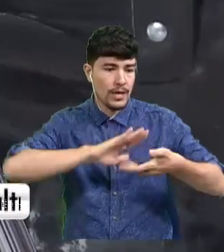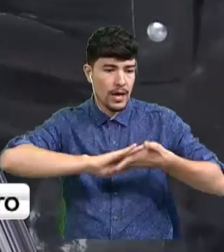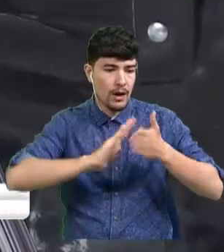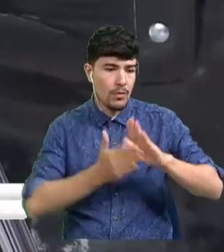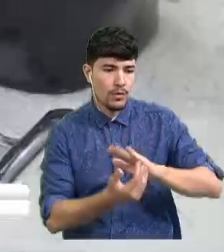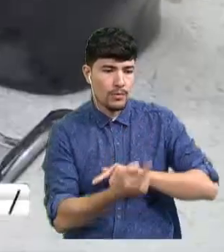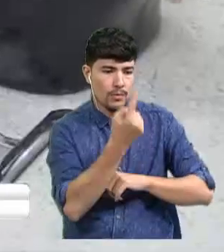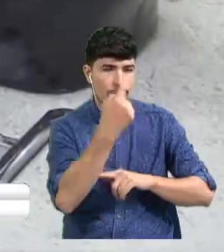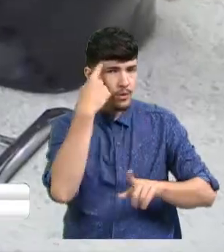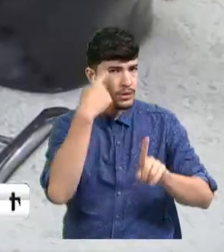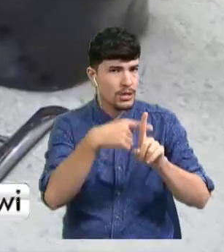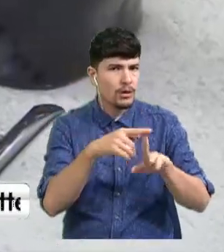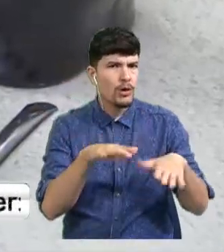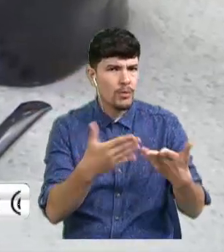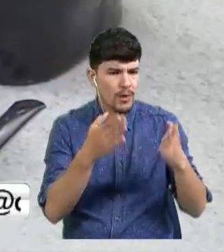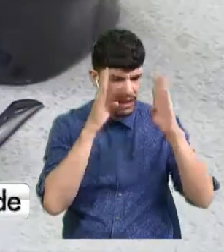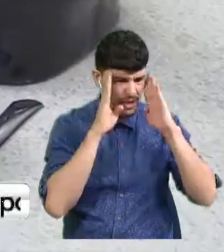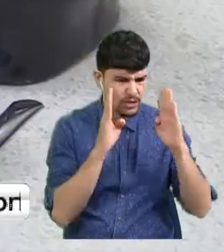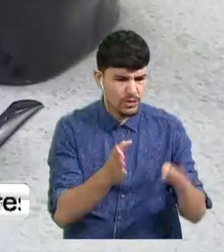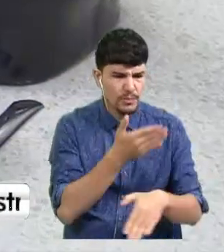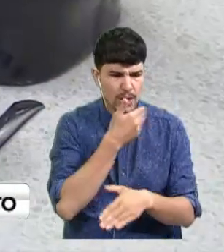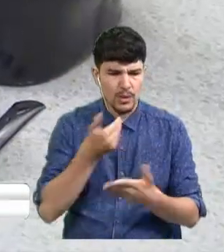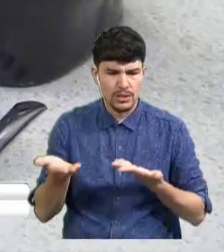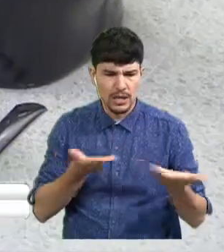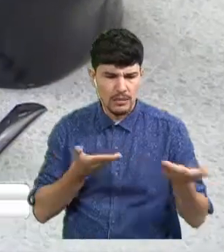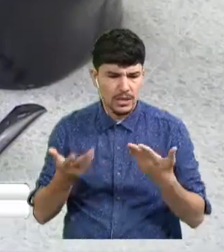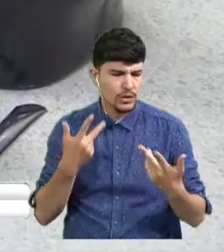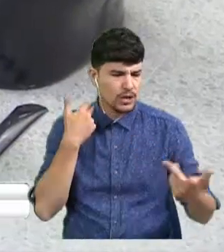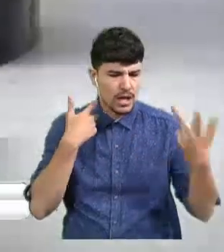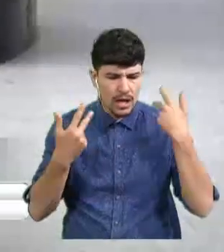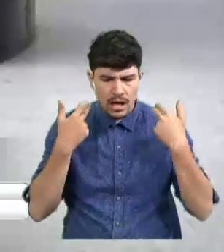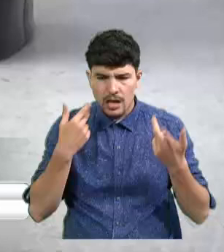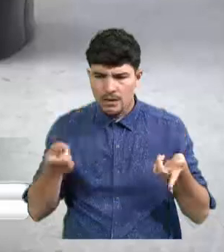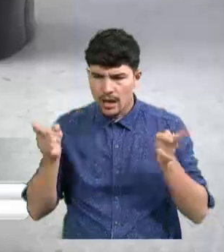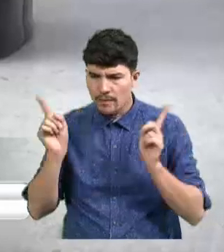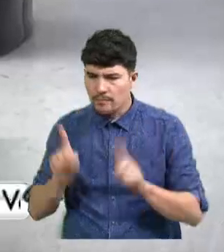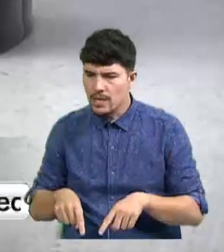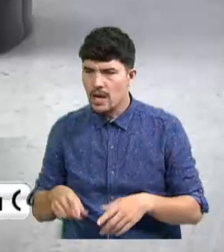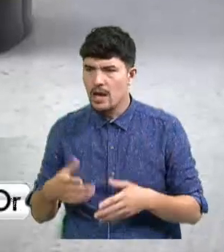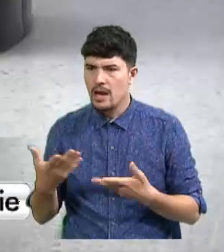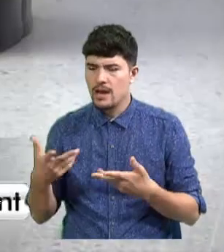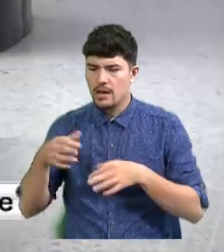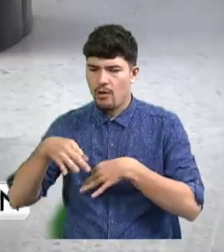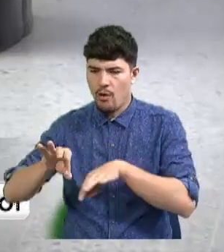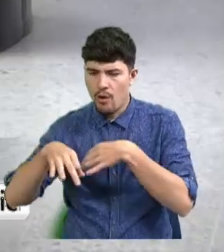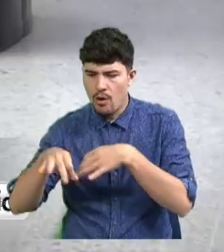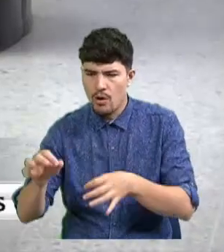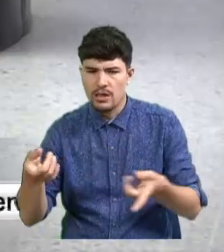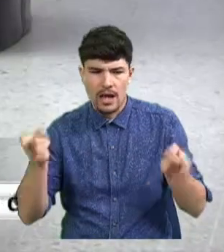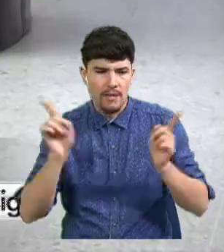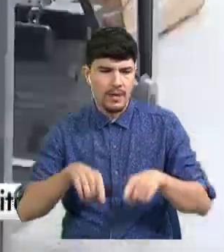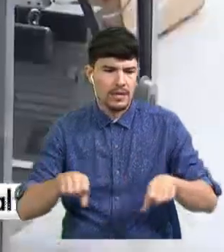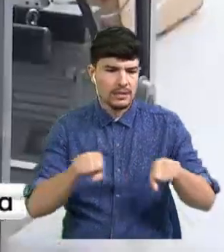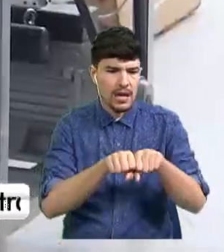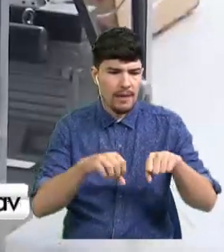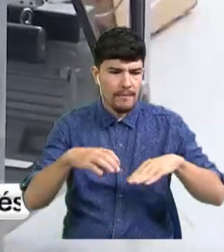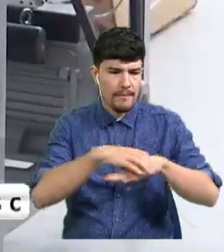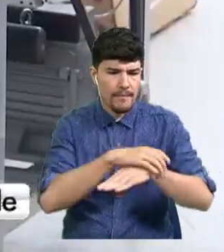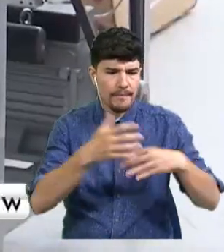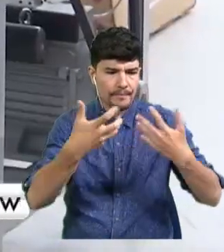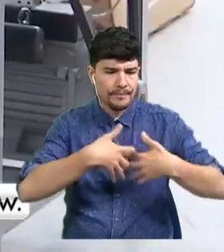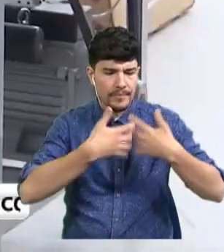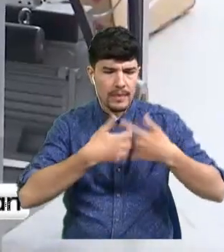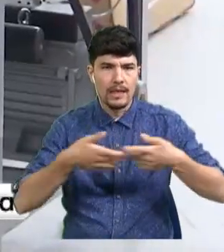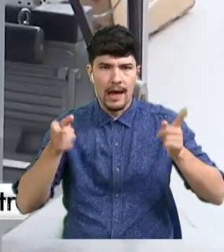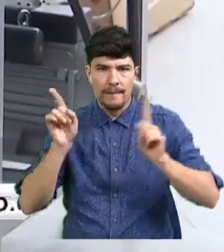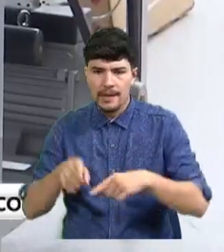la atención, con la prestación en salones de belleza, en lo que tiene que ver con confecciones, con calzado, en la